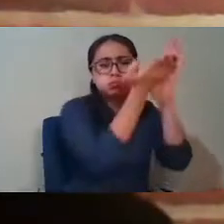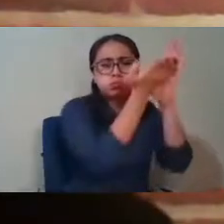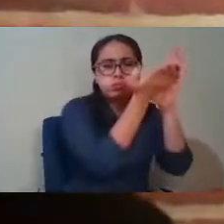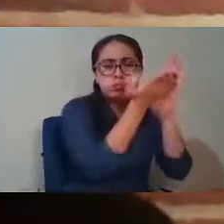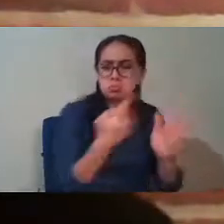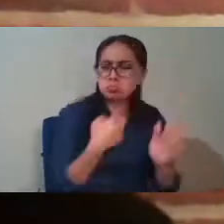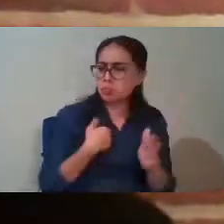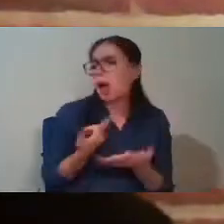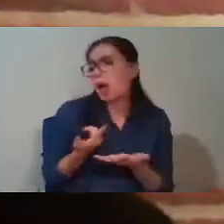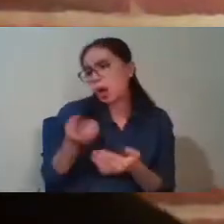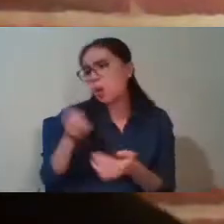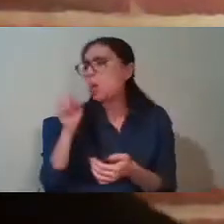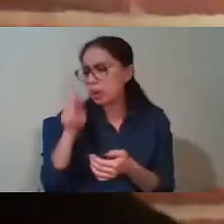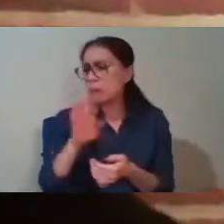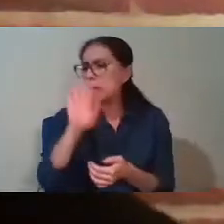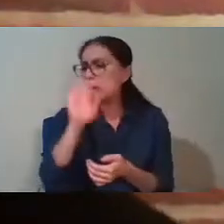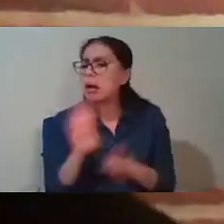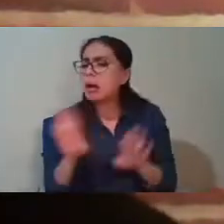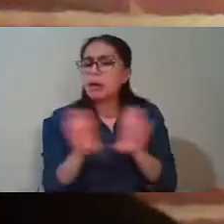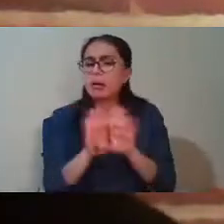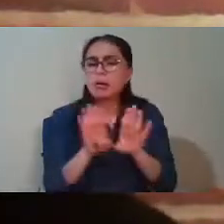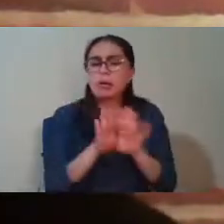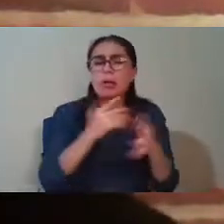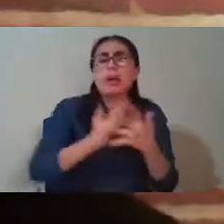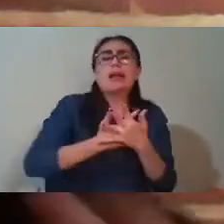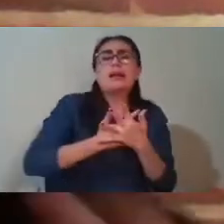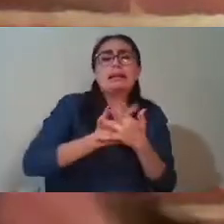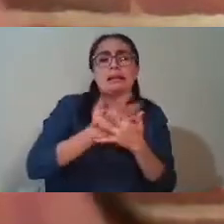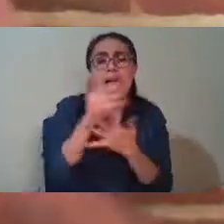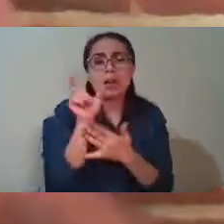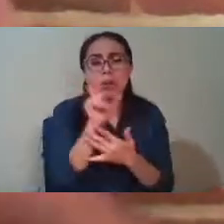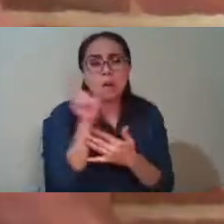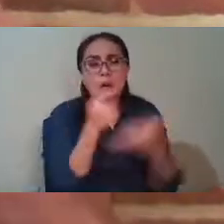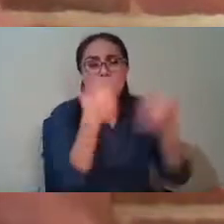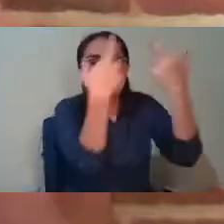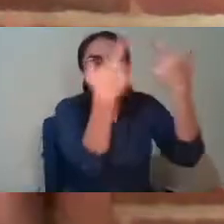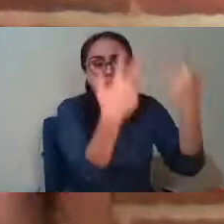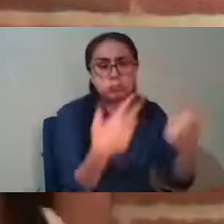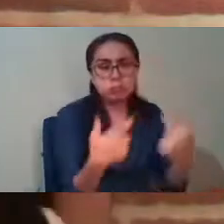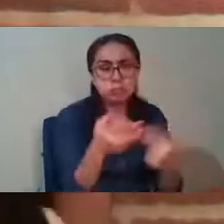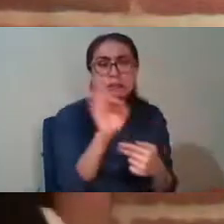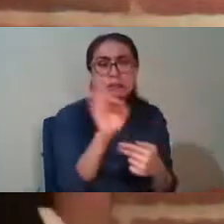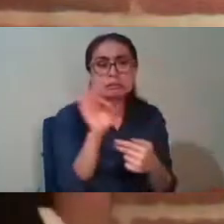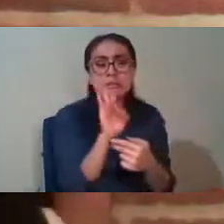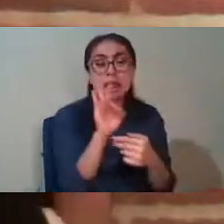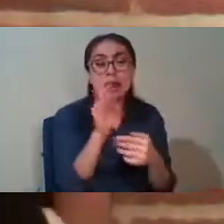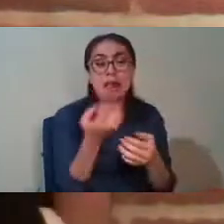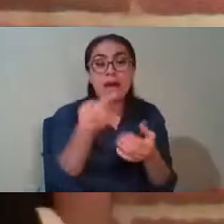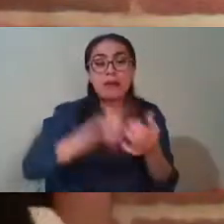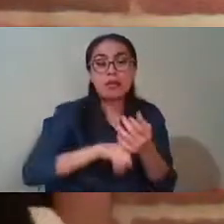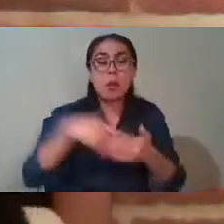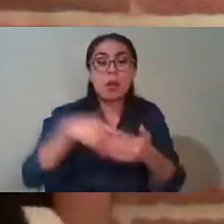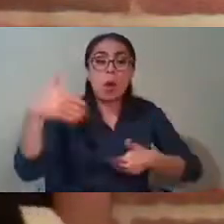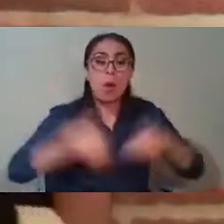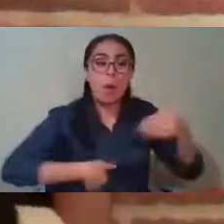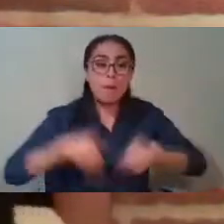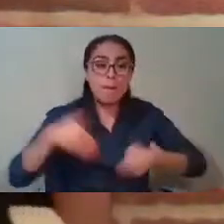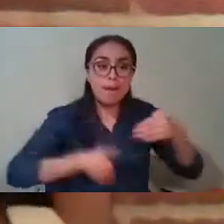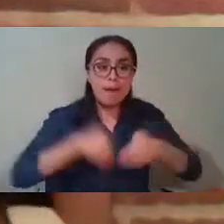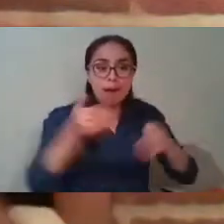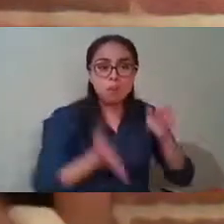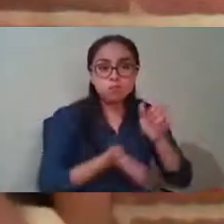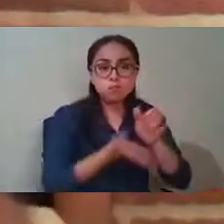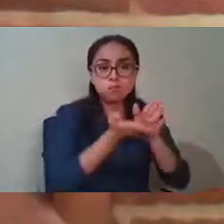una pared puede ser muy dramático cuando la tiremos abajo. Entonces, ¿podría la obra crear una pared que durante toda la obra se